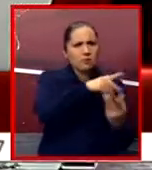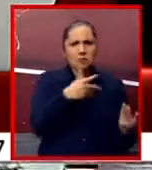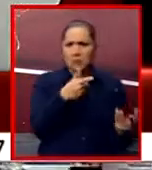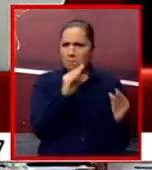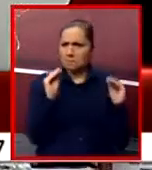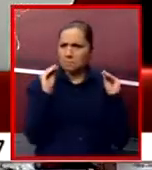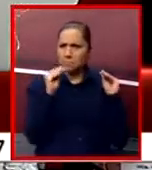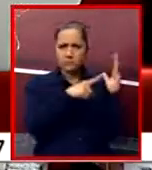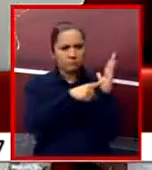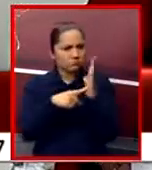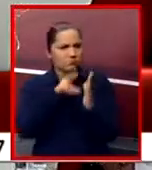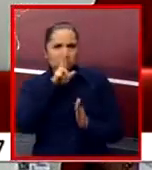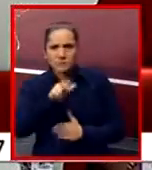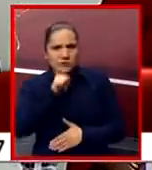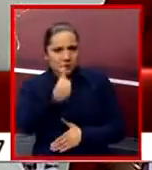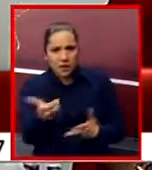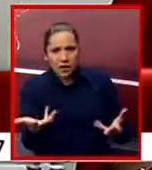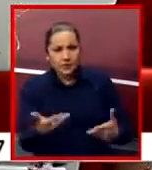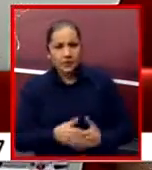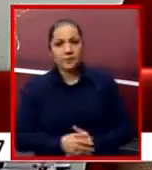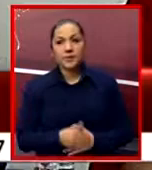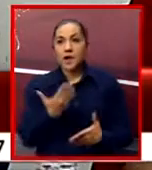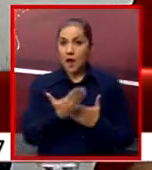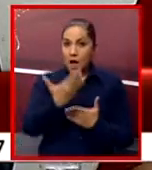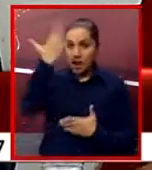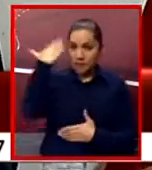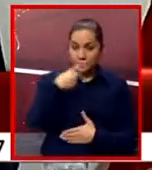Cuando se estableció el Seguro Popular,